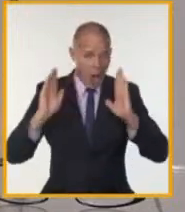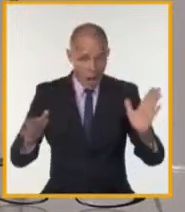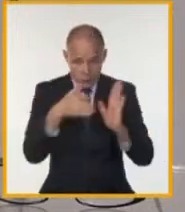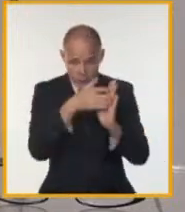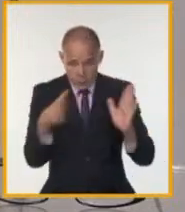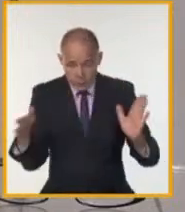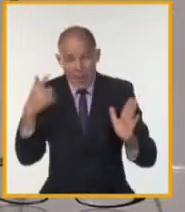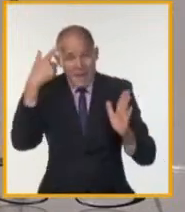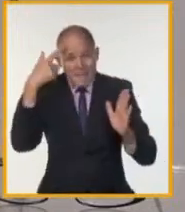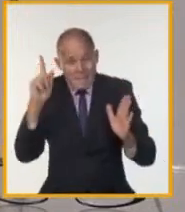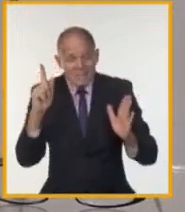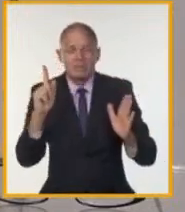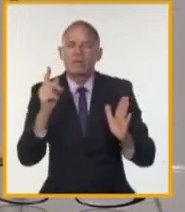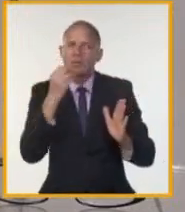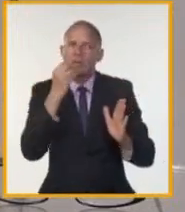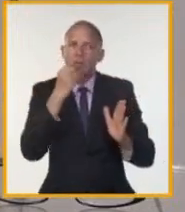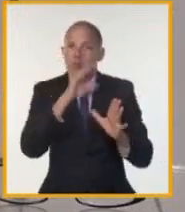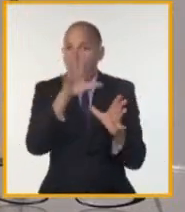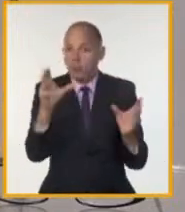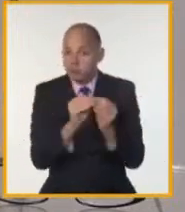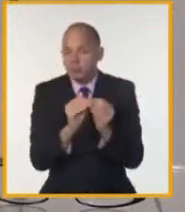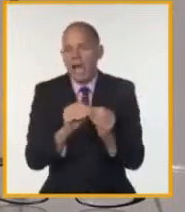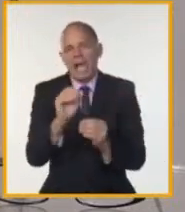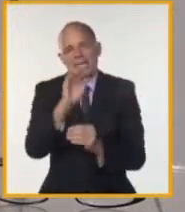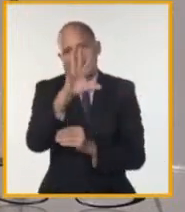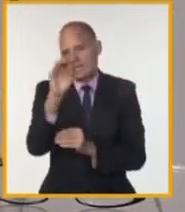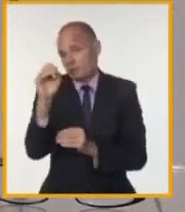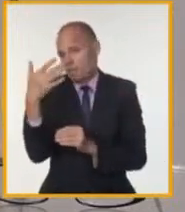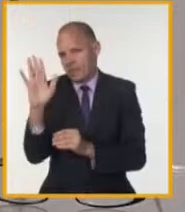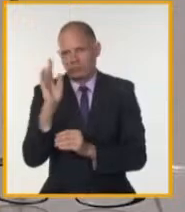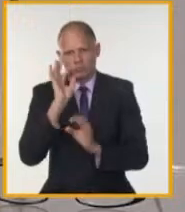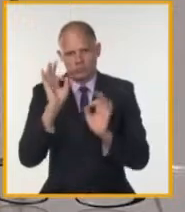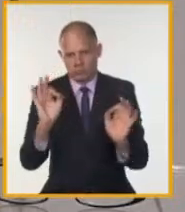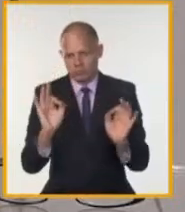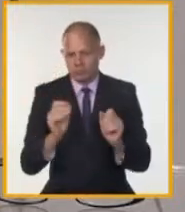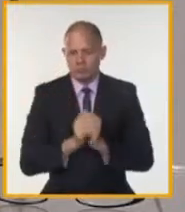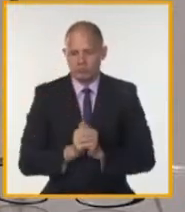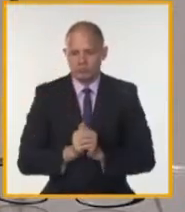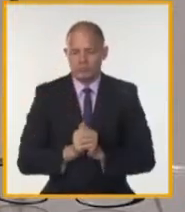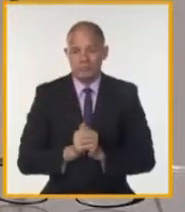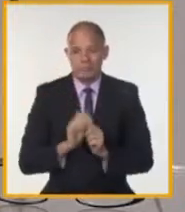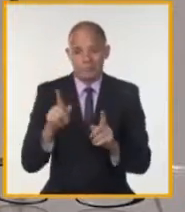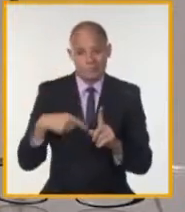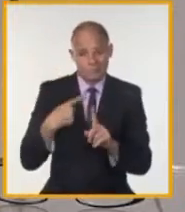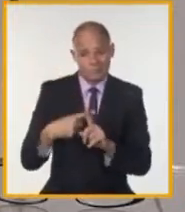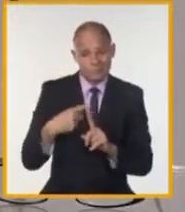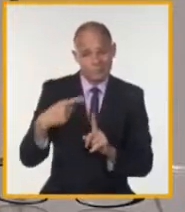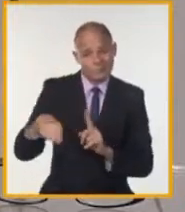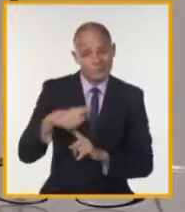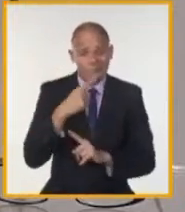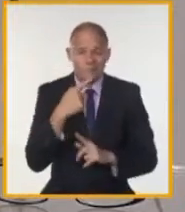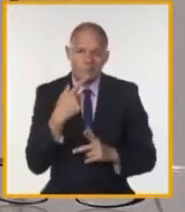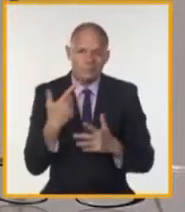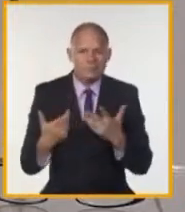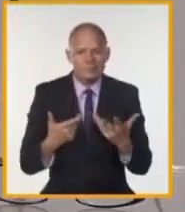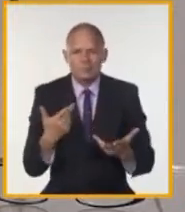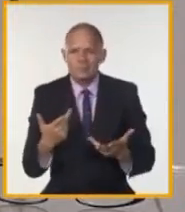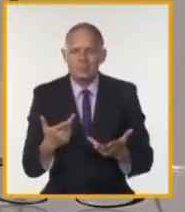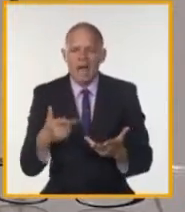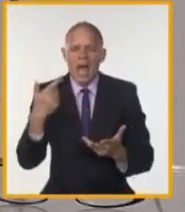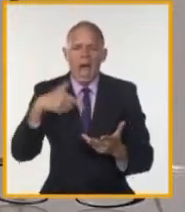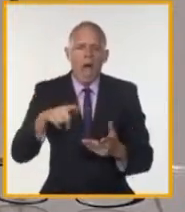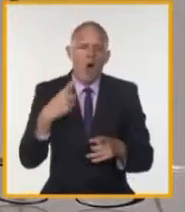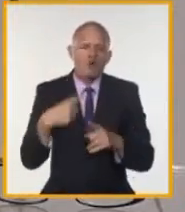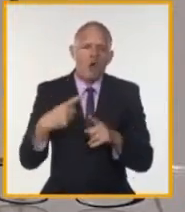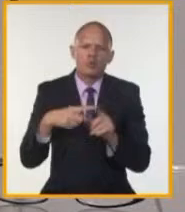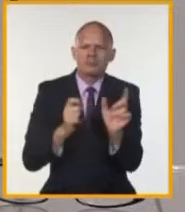500 triciclos eléctricos. Algo de lo que estamos haciendo en la empresa es la solinera. la solinera. ¿Qué es la